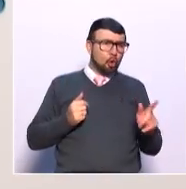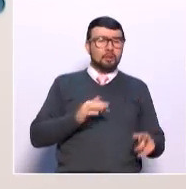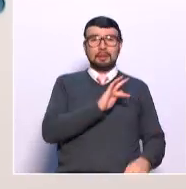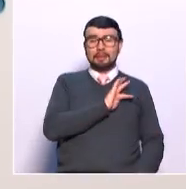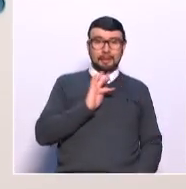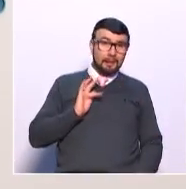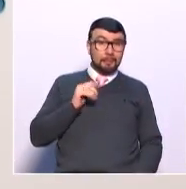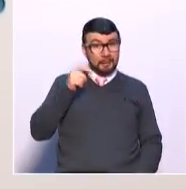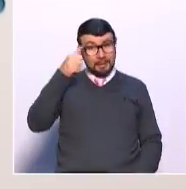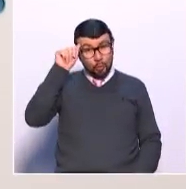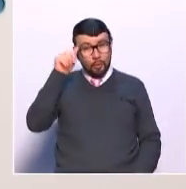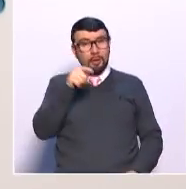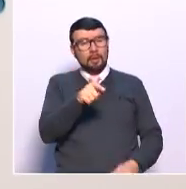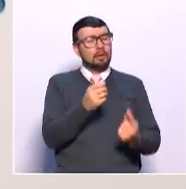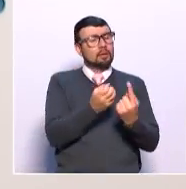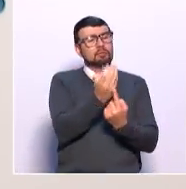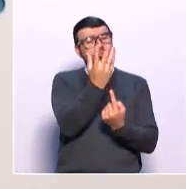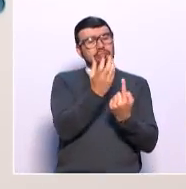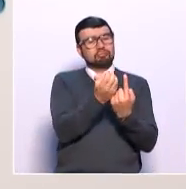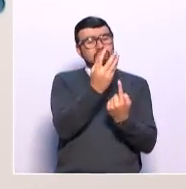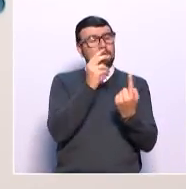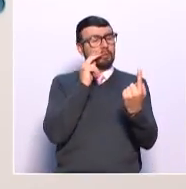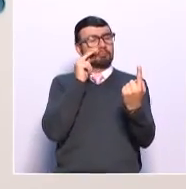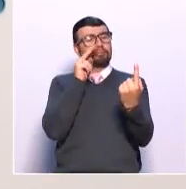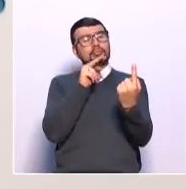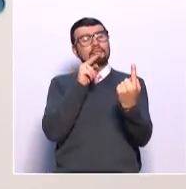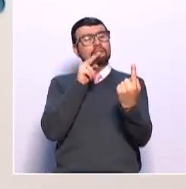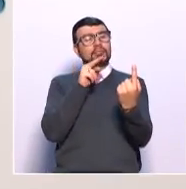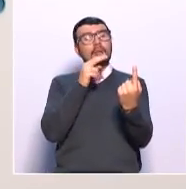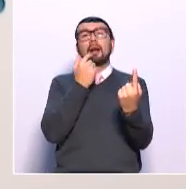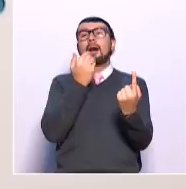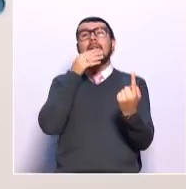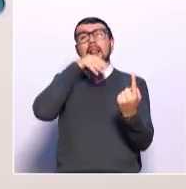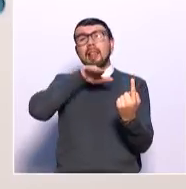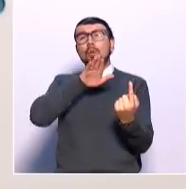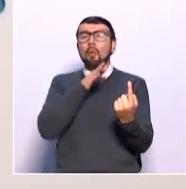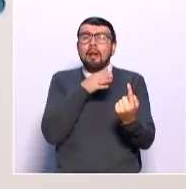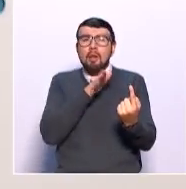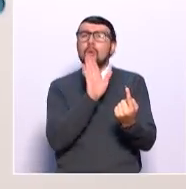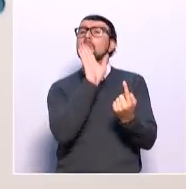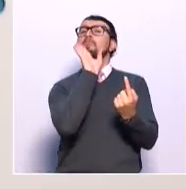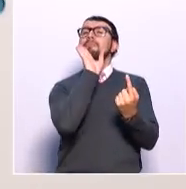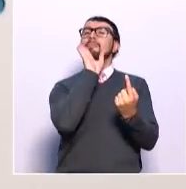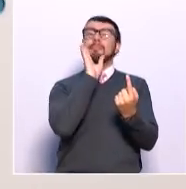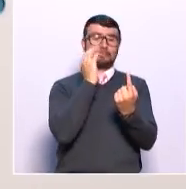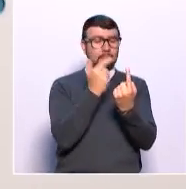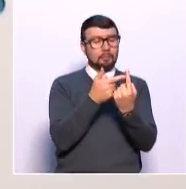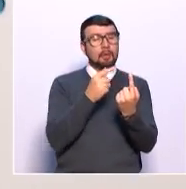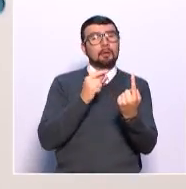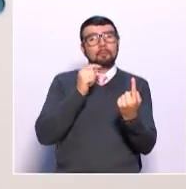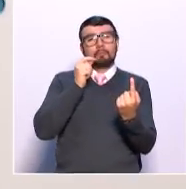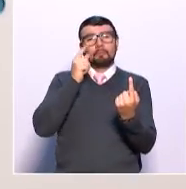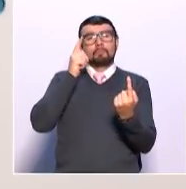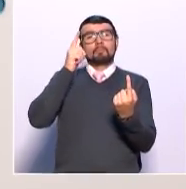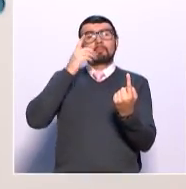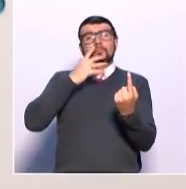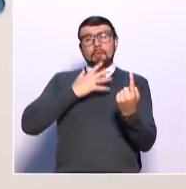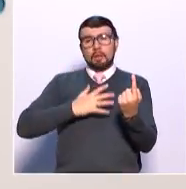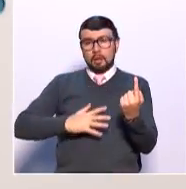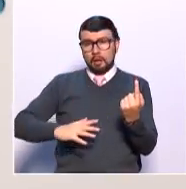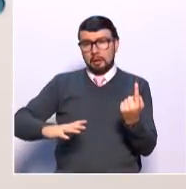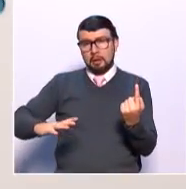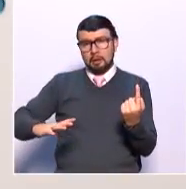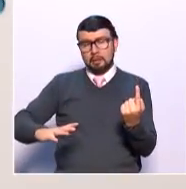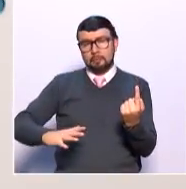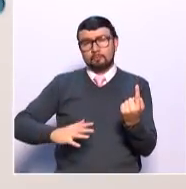vela recuerden mira la vela y doblar la lengua hacia arriba respirar profundamente hasta 8 lento sostener la